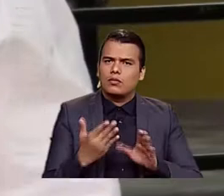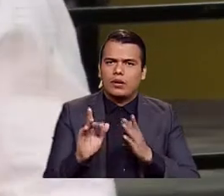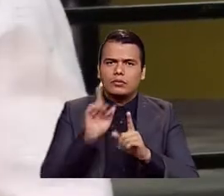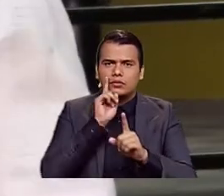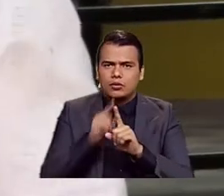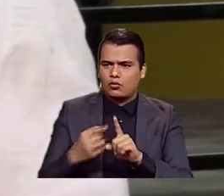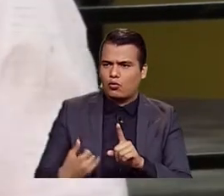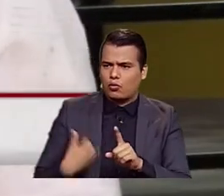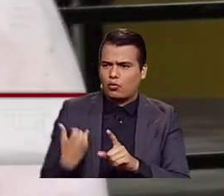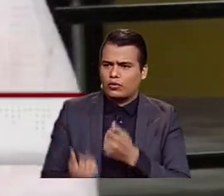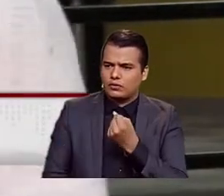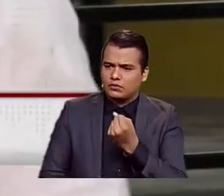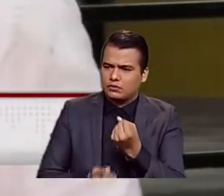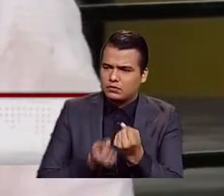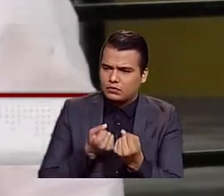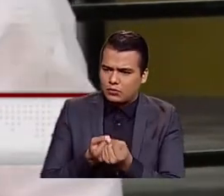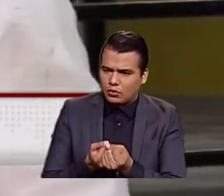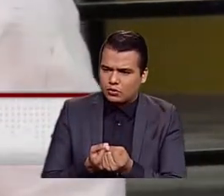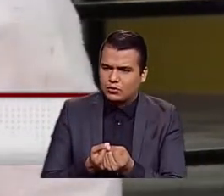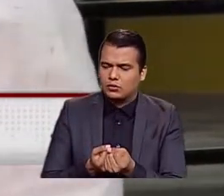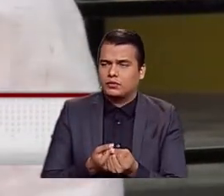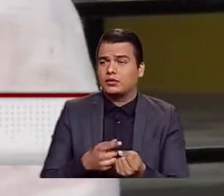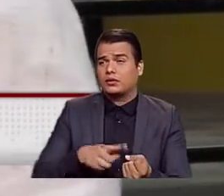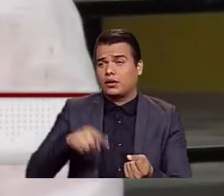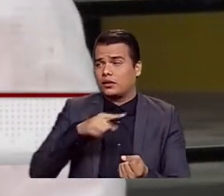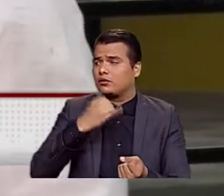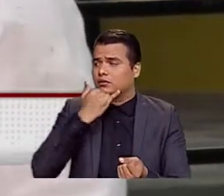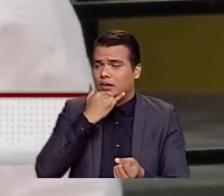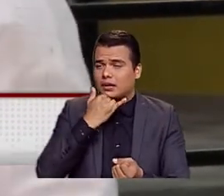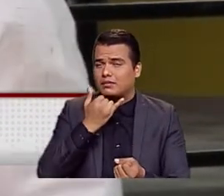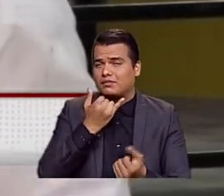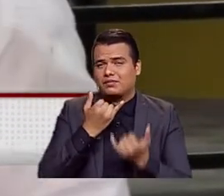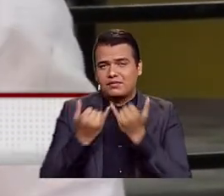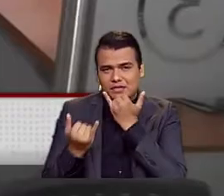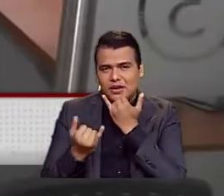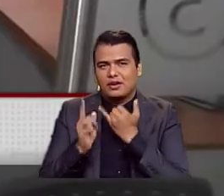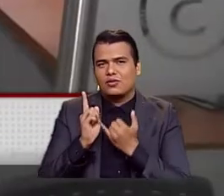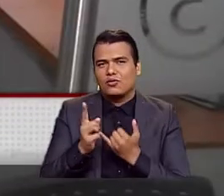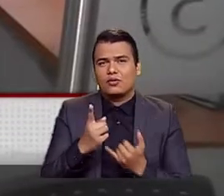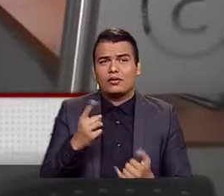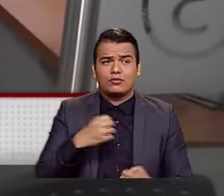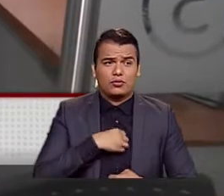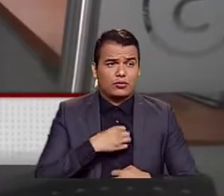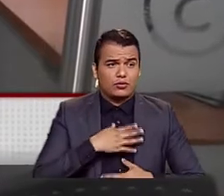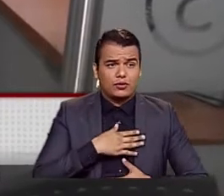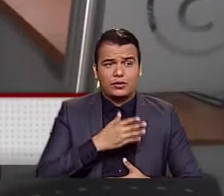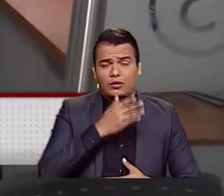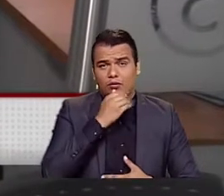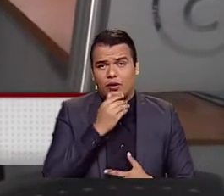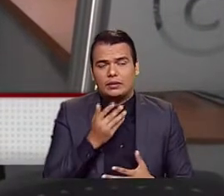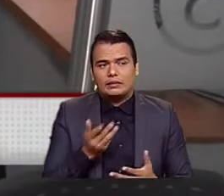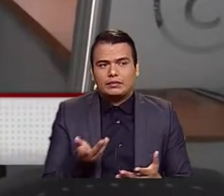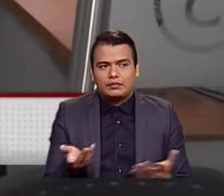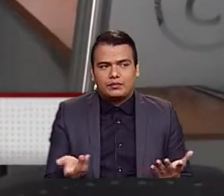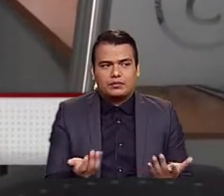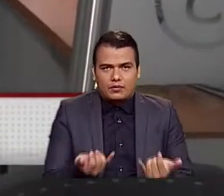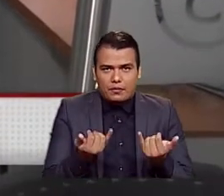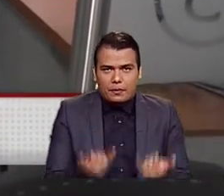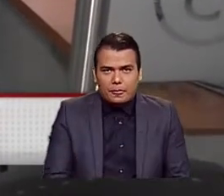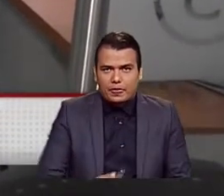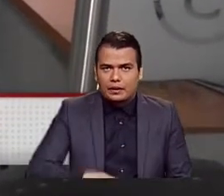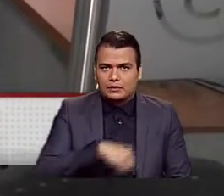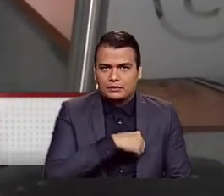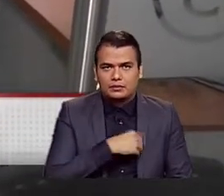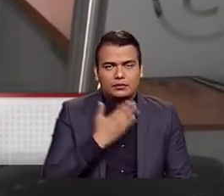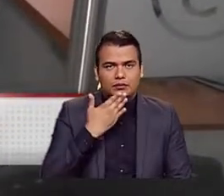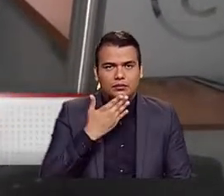jóvenes que hoy en día andan cometiendo unos errores por falta de esas oportunidades. Nosotros tenemos que darle